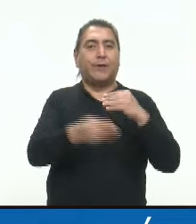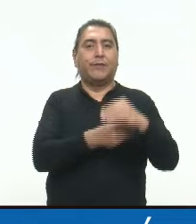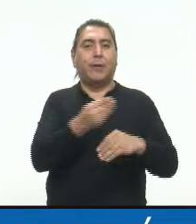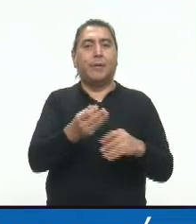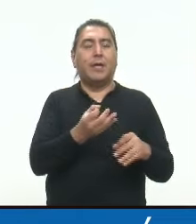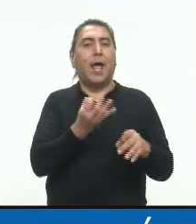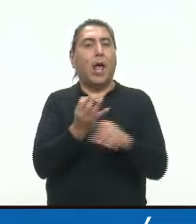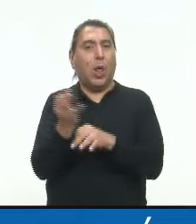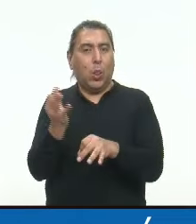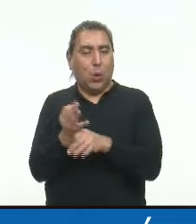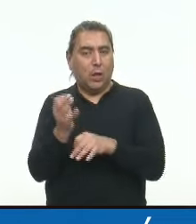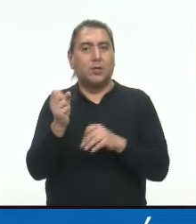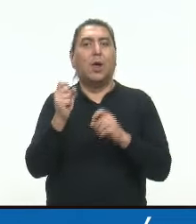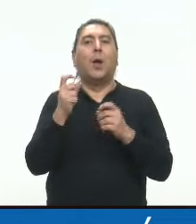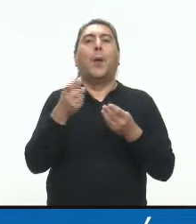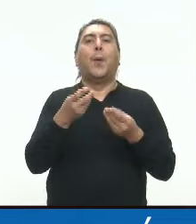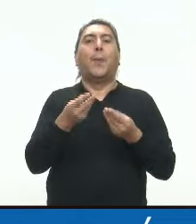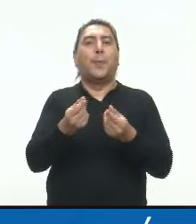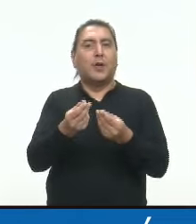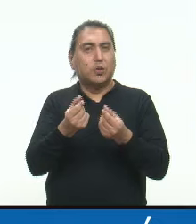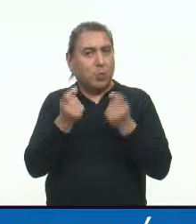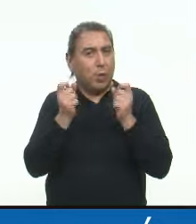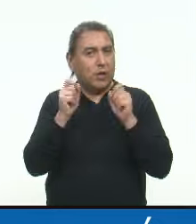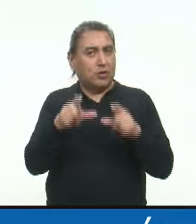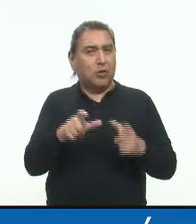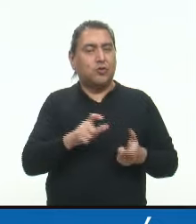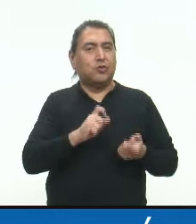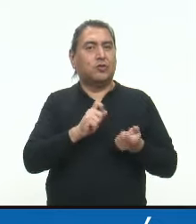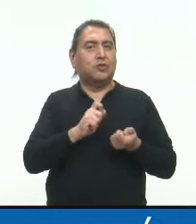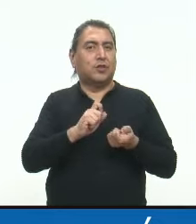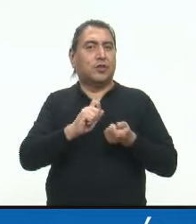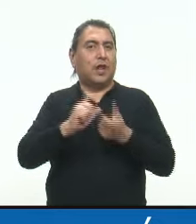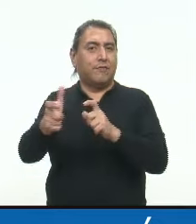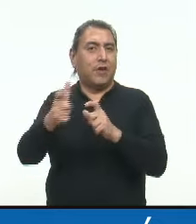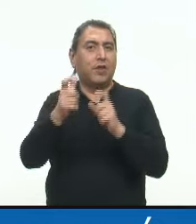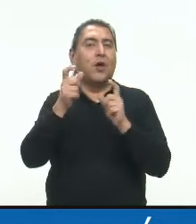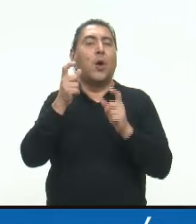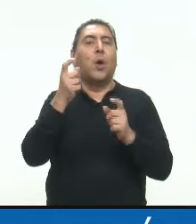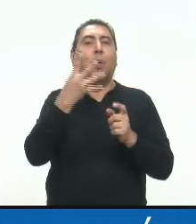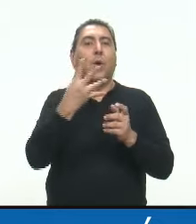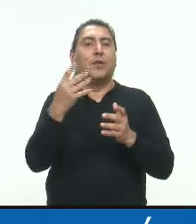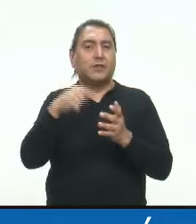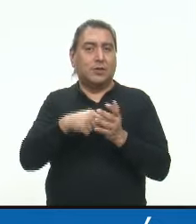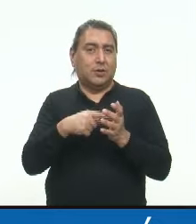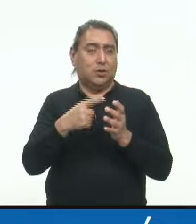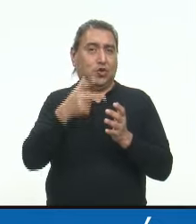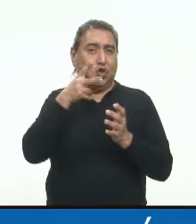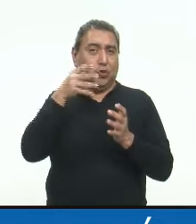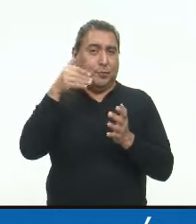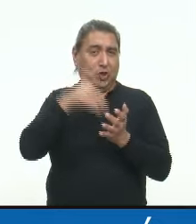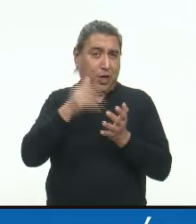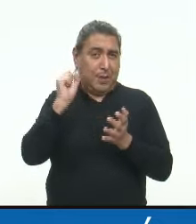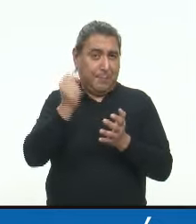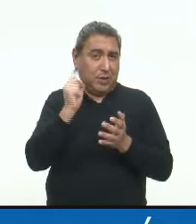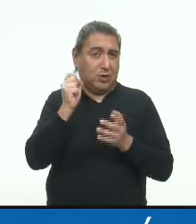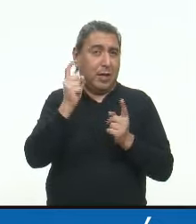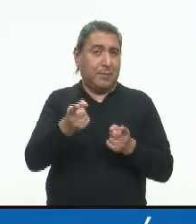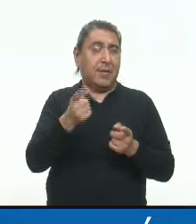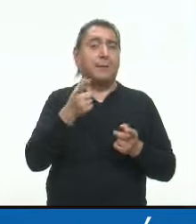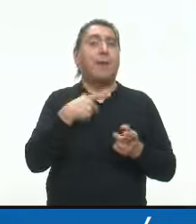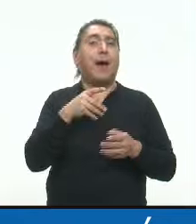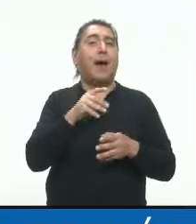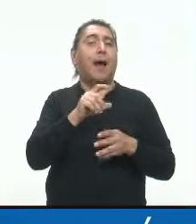educación. El presupuesto transferido es de 47.8 millones de pesos y que se destinarán a